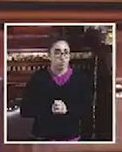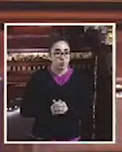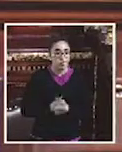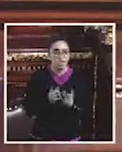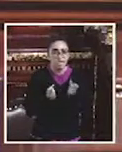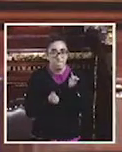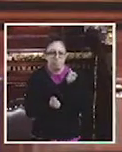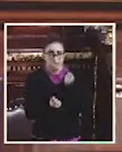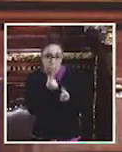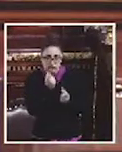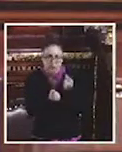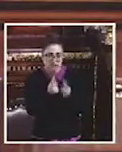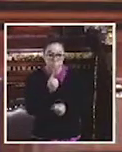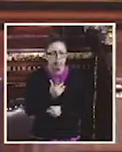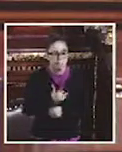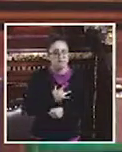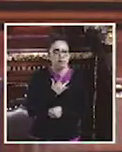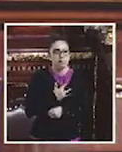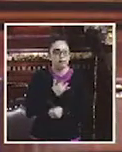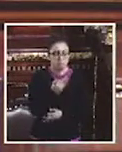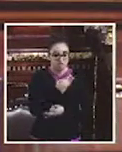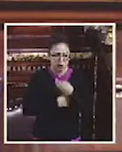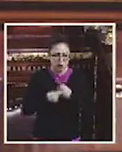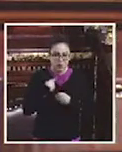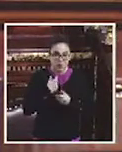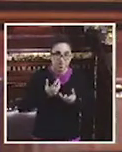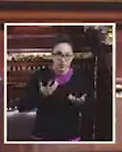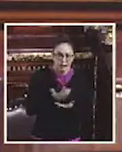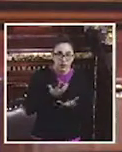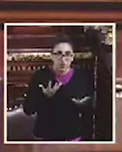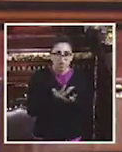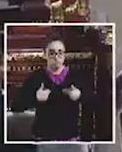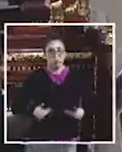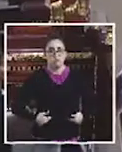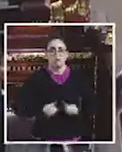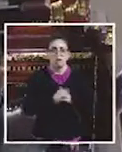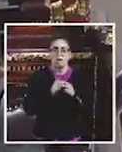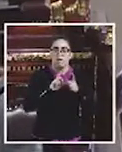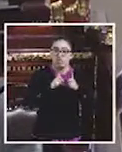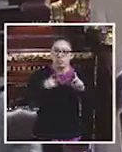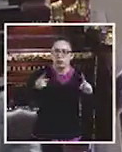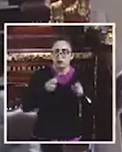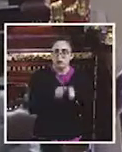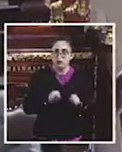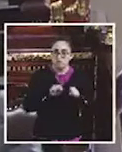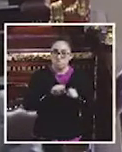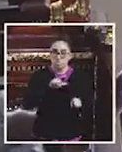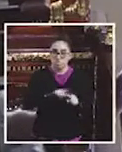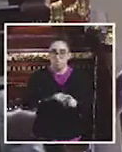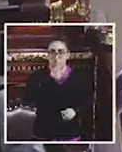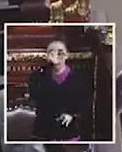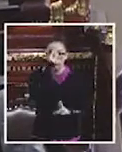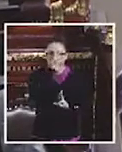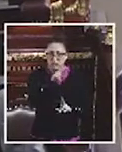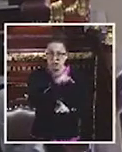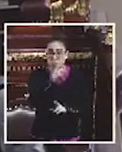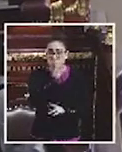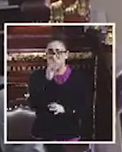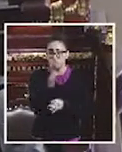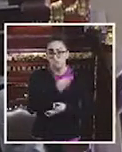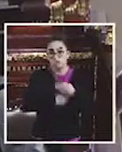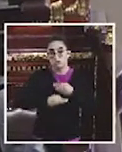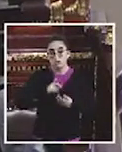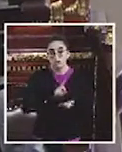se pronunció por eliminar la discriminación, la exclusión, la violencia y toda conducta activa o de omisión que atente contra